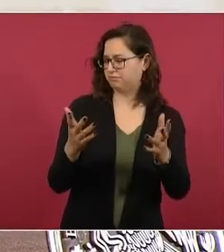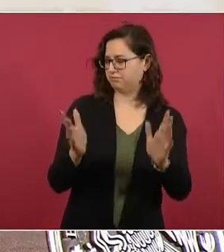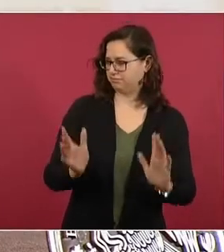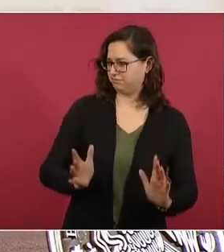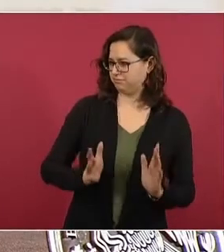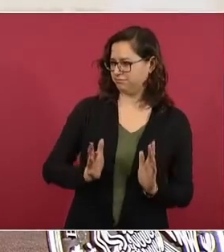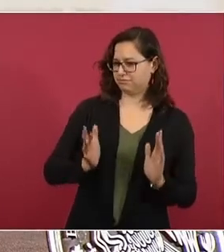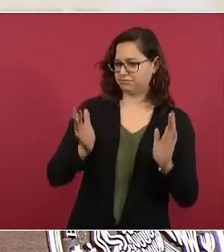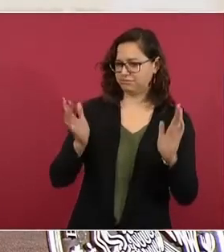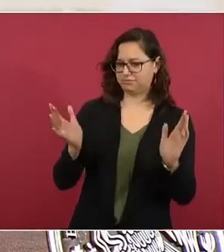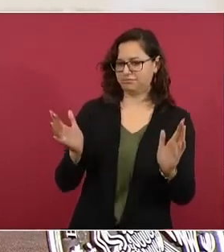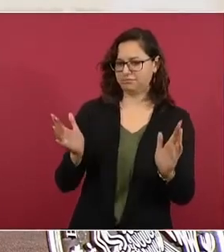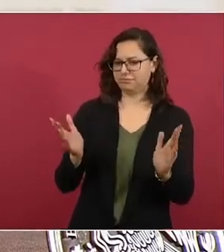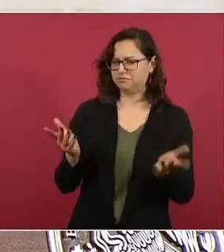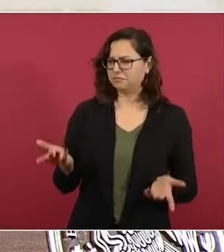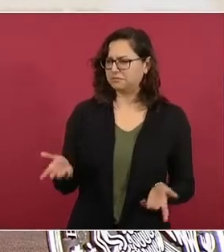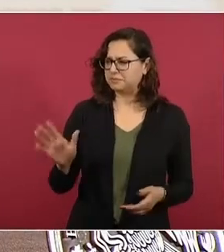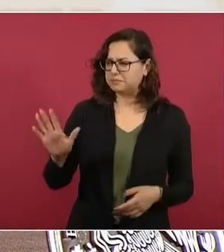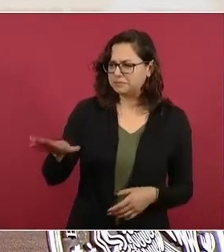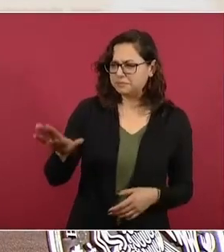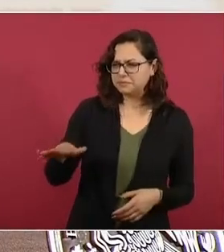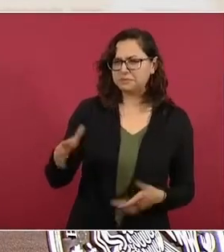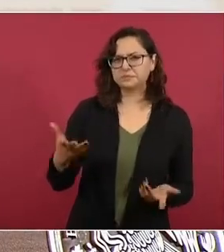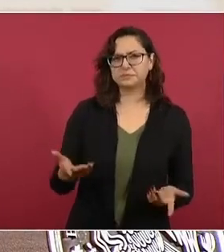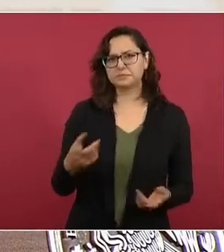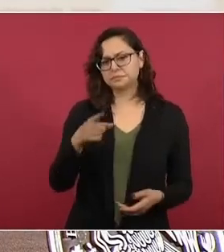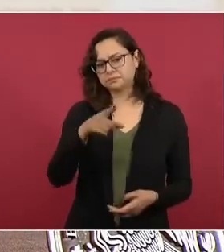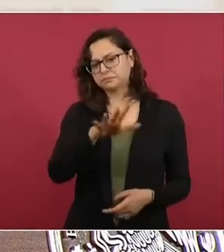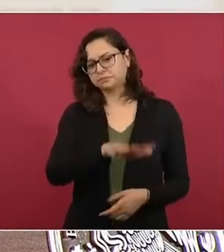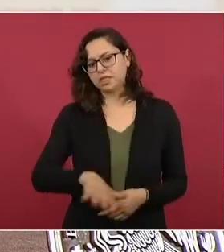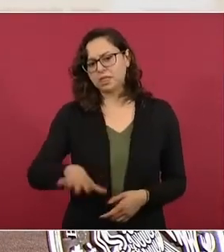que estaba haciendo Calica?